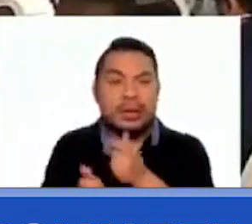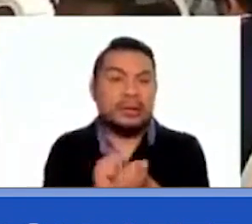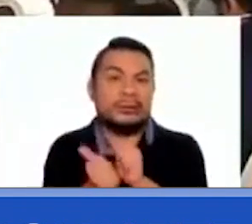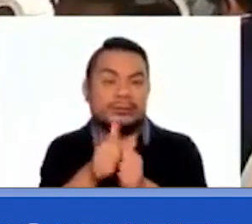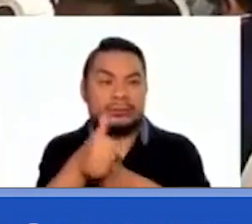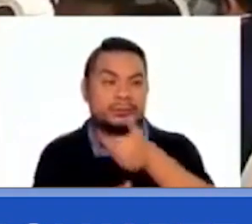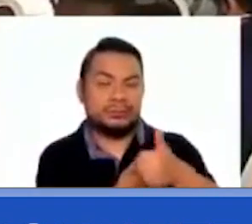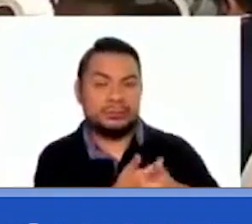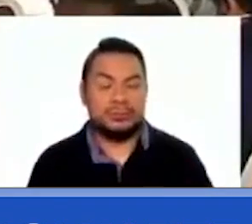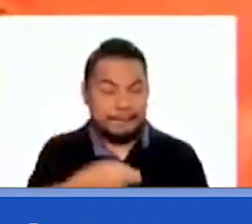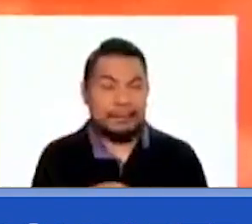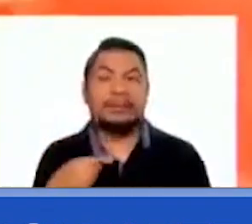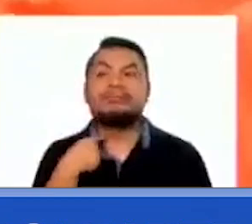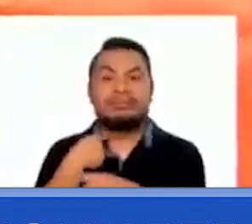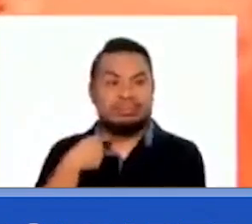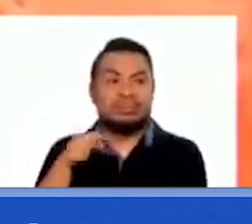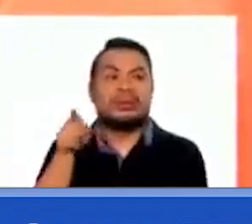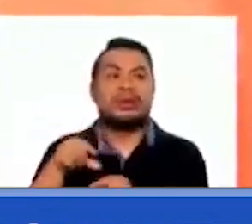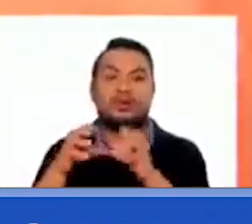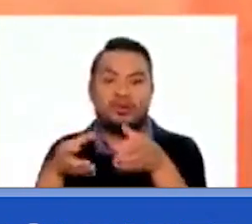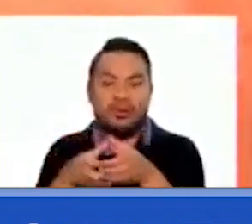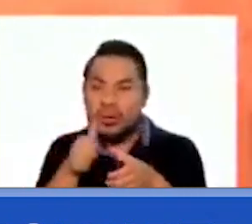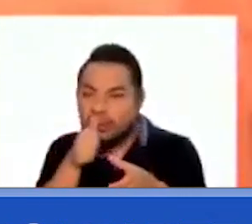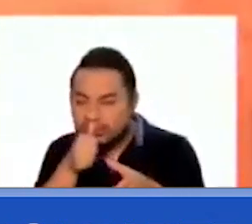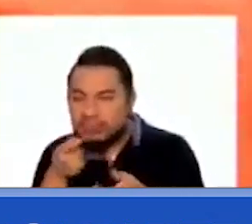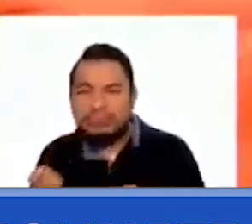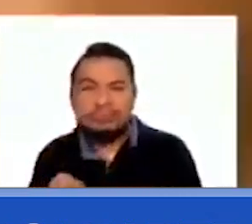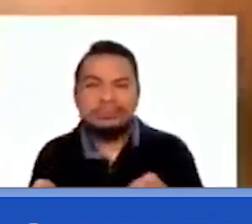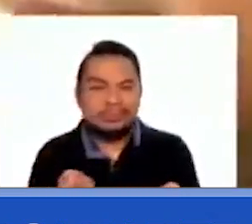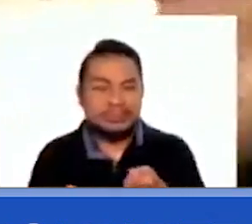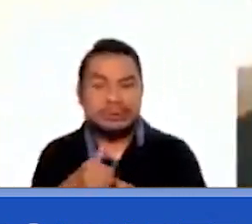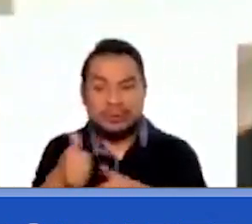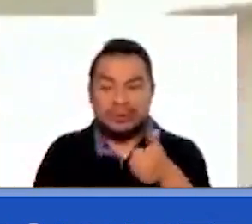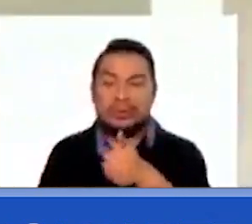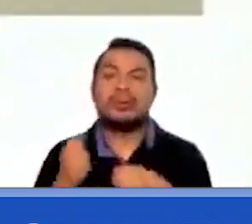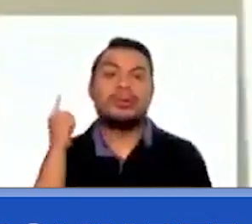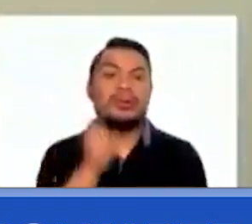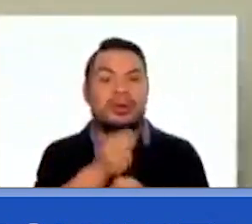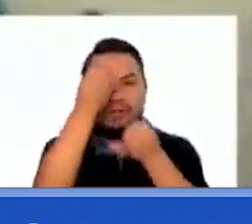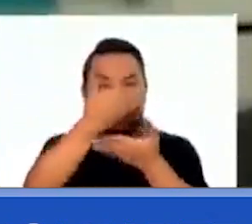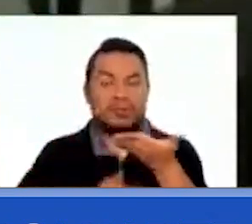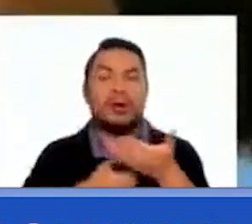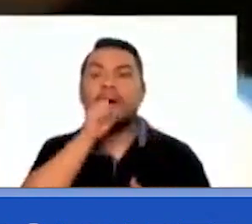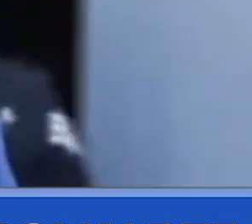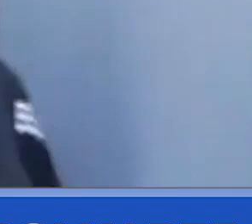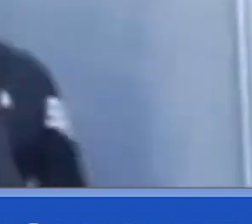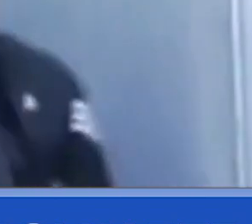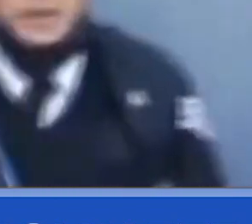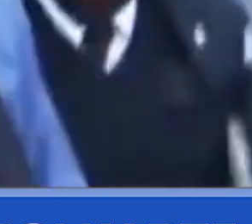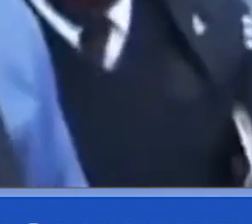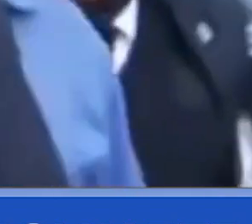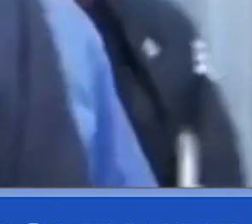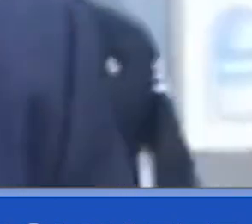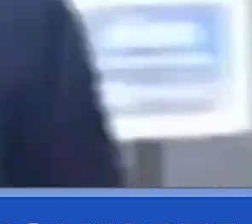los delitos de financiamiento prohibido, lavado de activos y organización criminal.